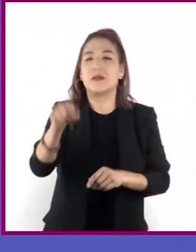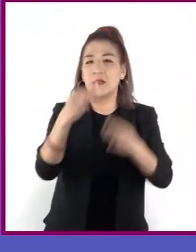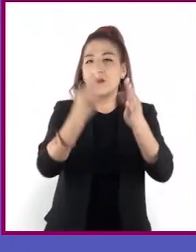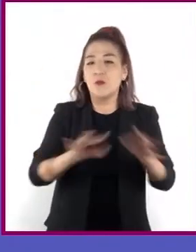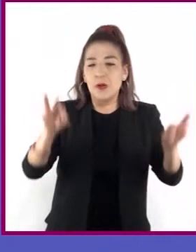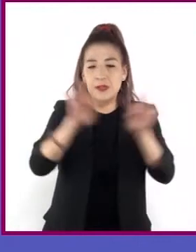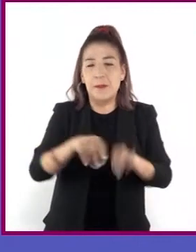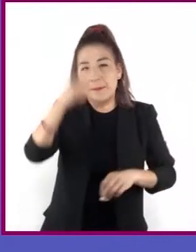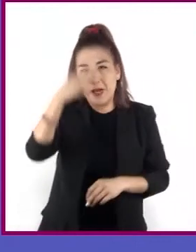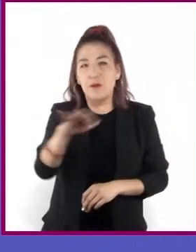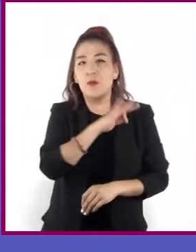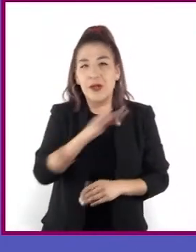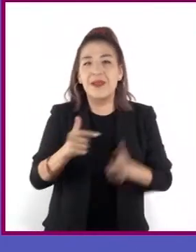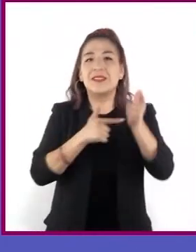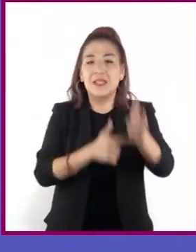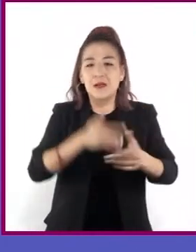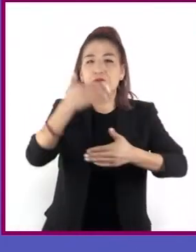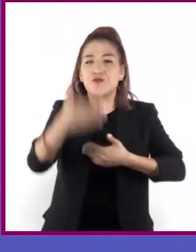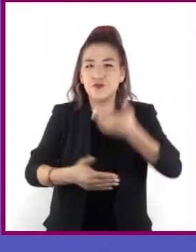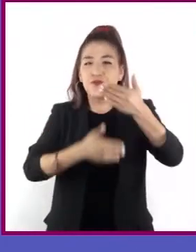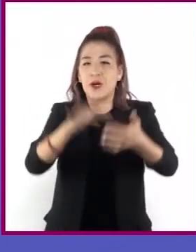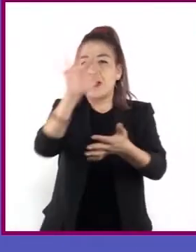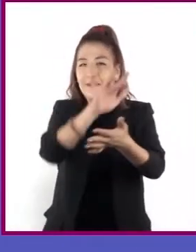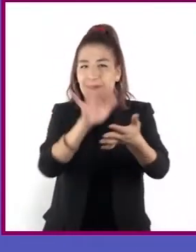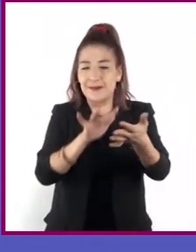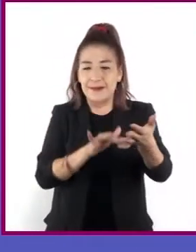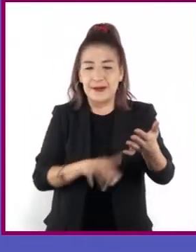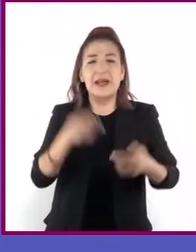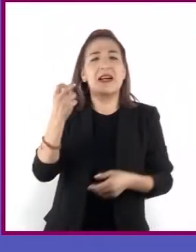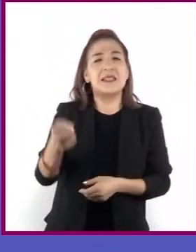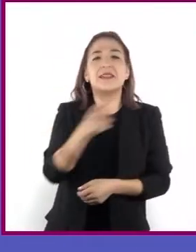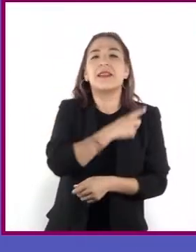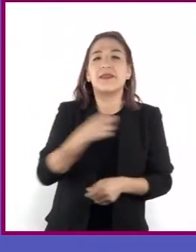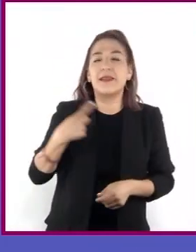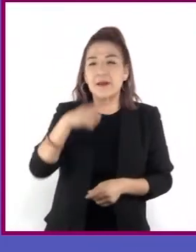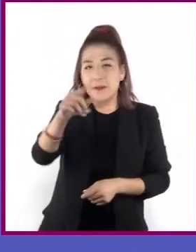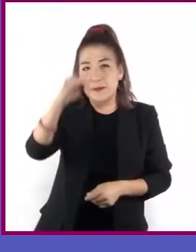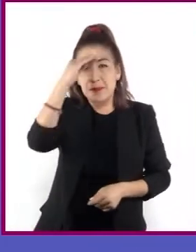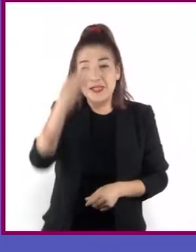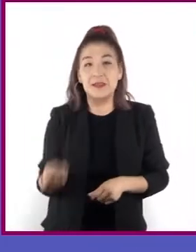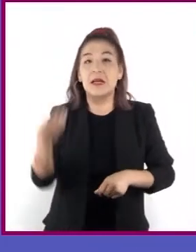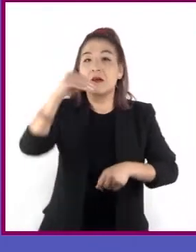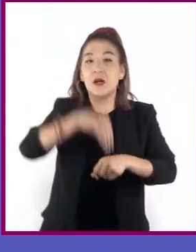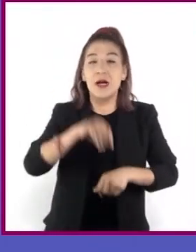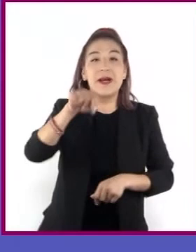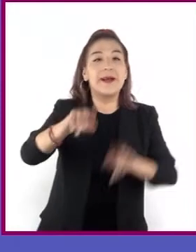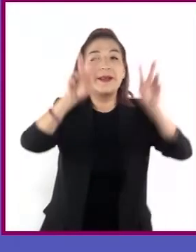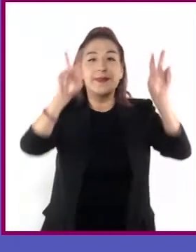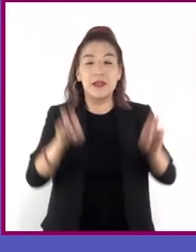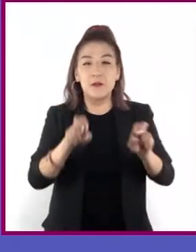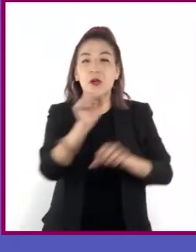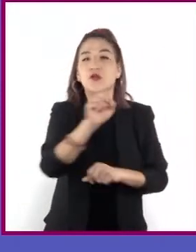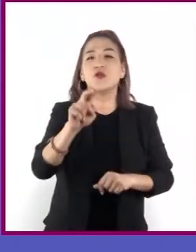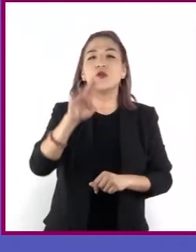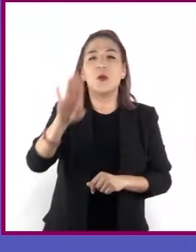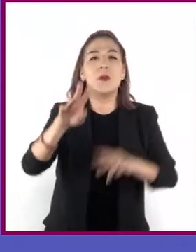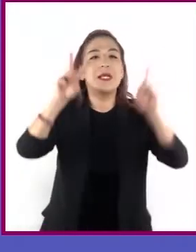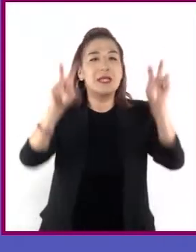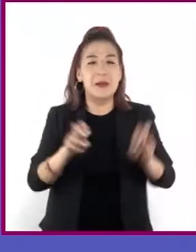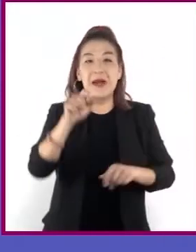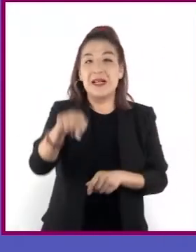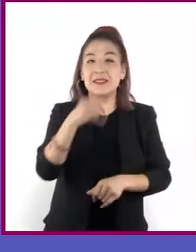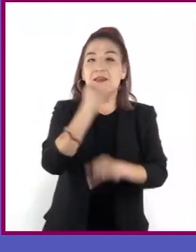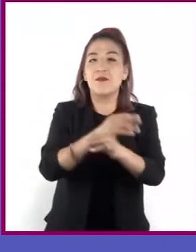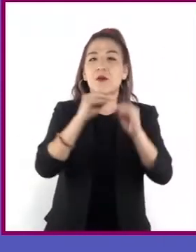les permitirá seguir una secuencia. En este deben considerar si se anota el tema y subtema. La